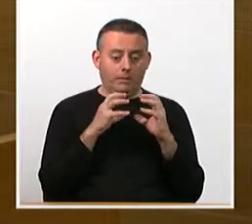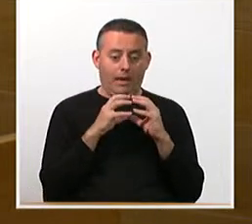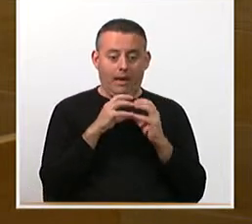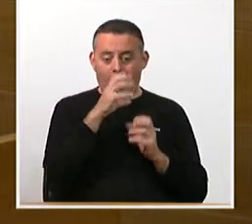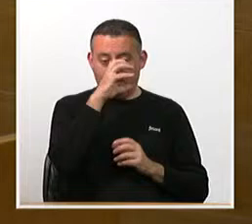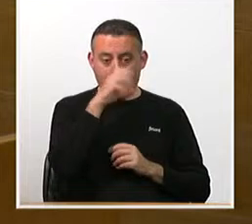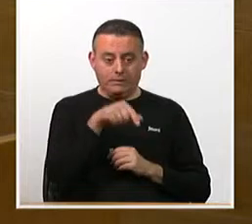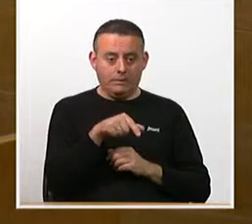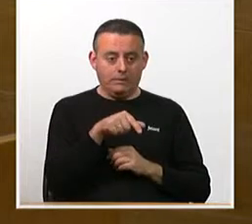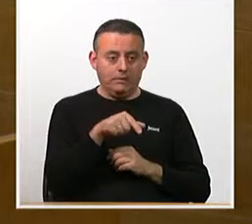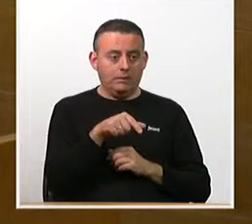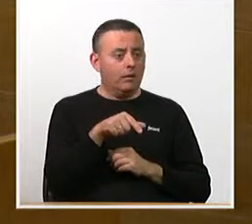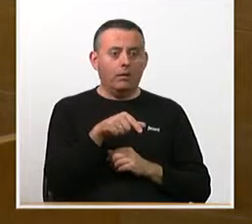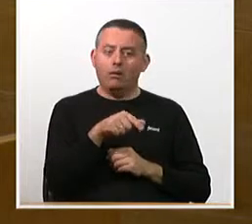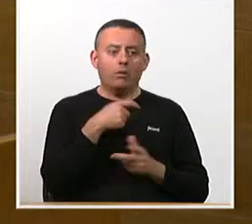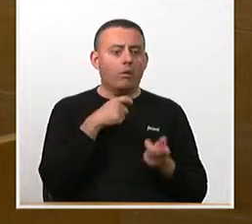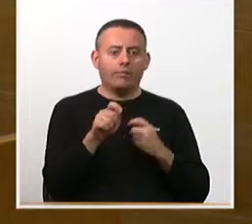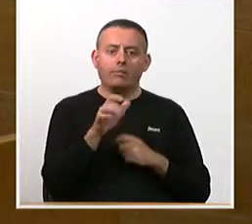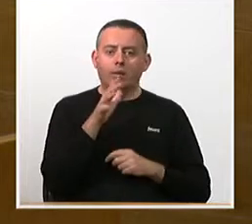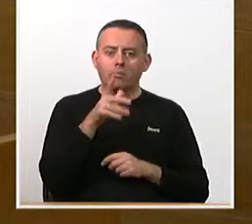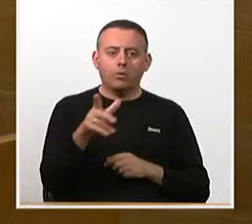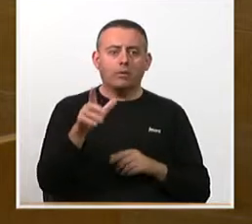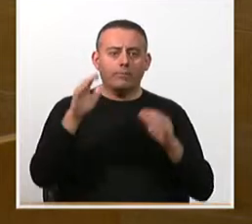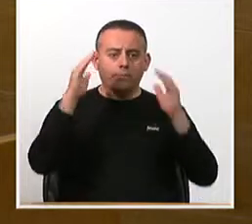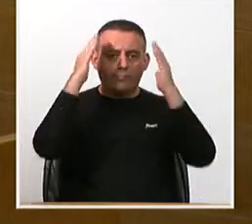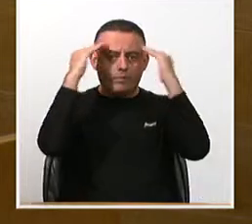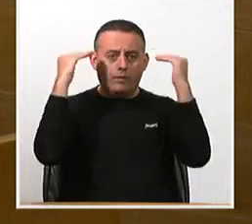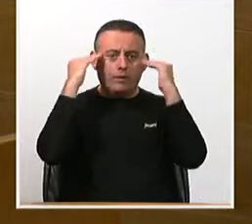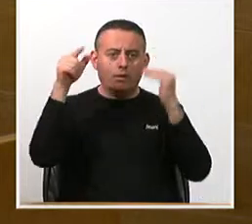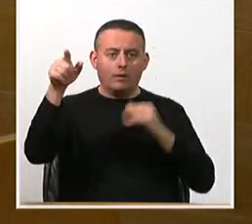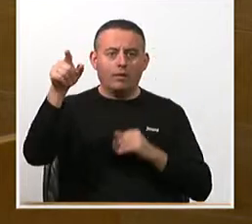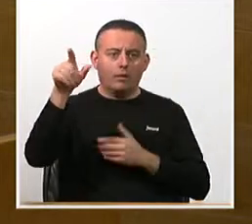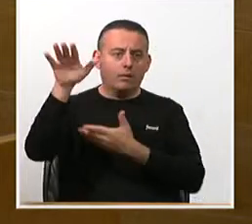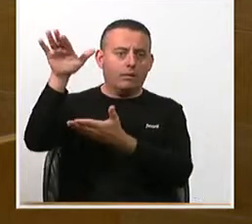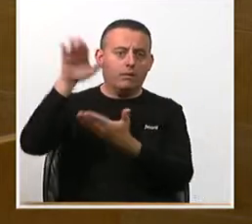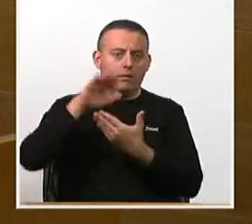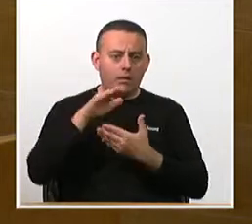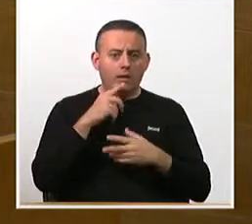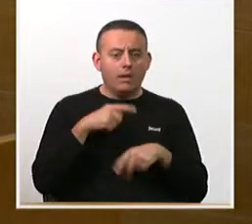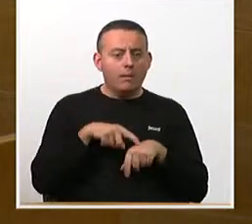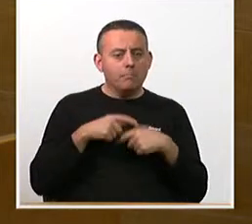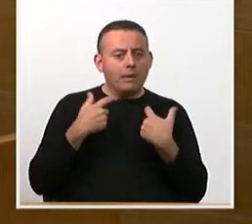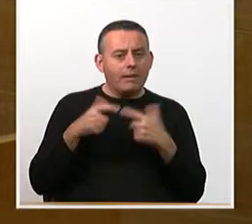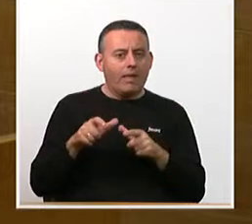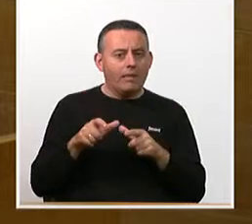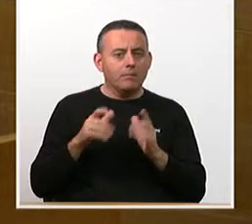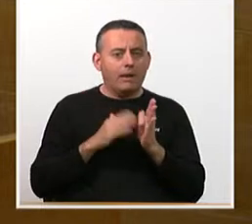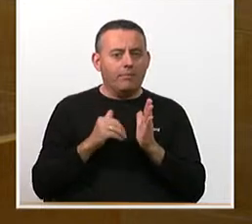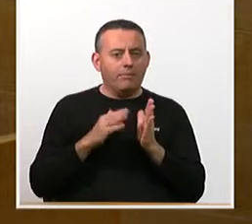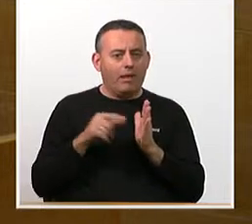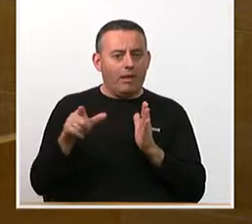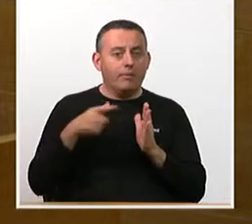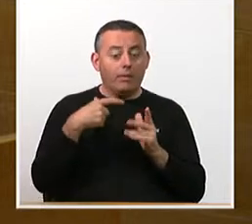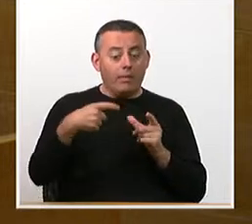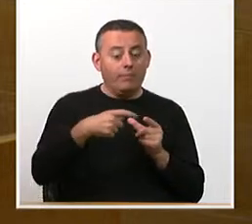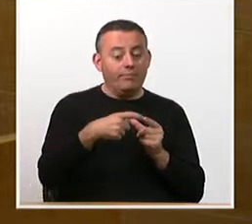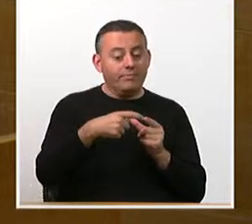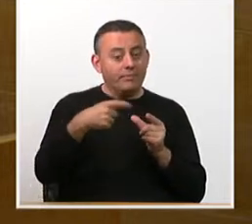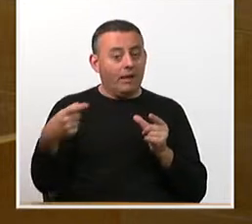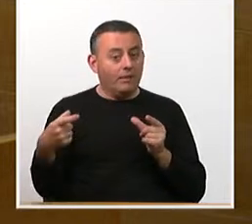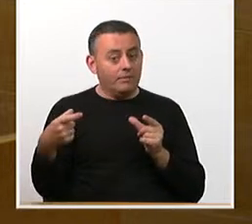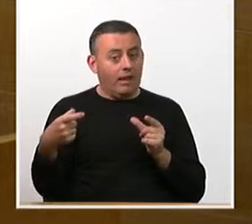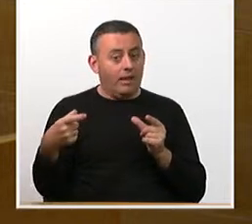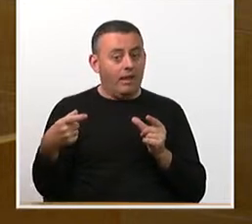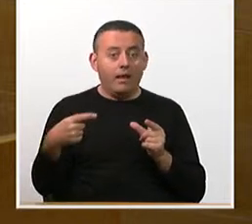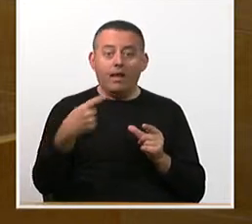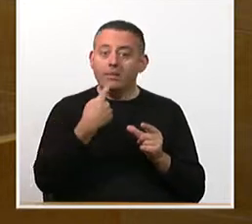de paí y que son de la vari valencia pen una etiqueta que que son